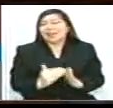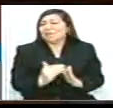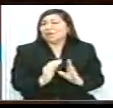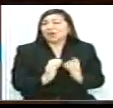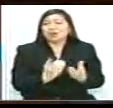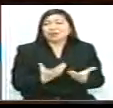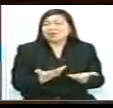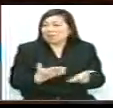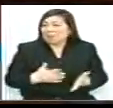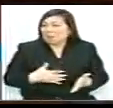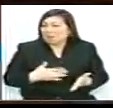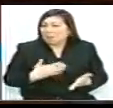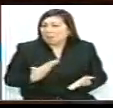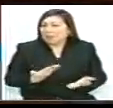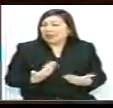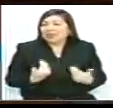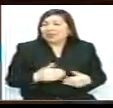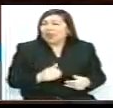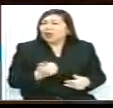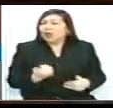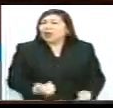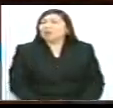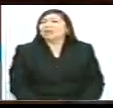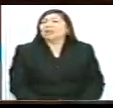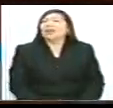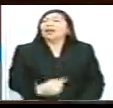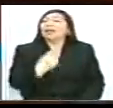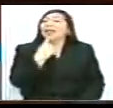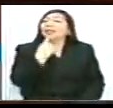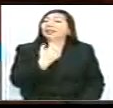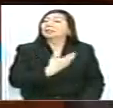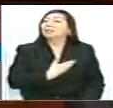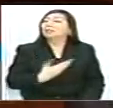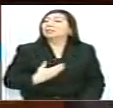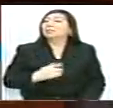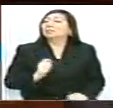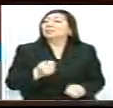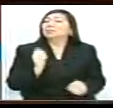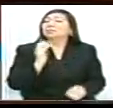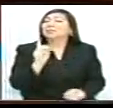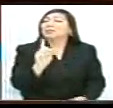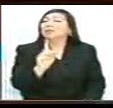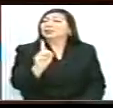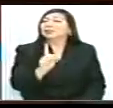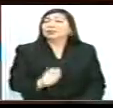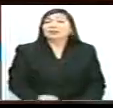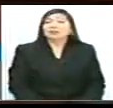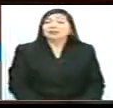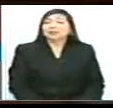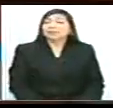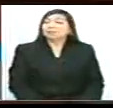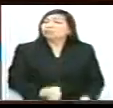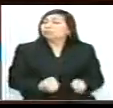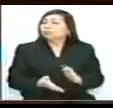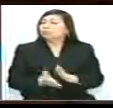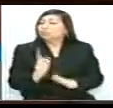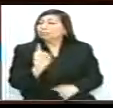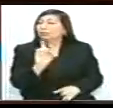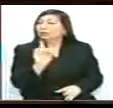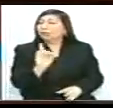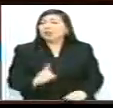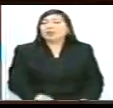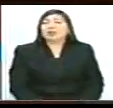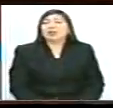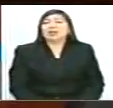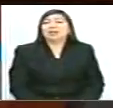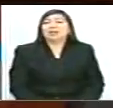congresal estaría dispuesta, ya que en otras circunstancias dicen que el Ejecutivo no les va a imponer, no los va a hacer correr, no los